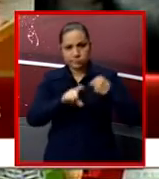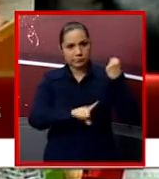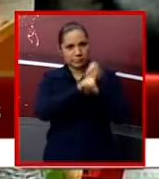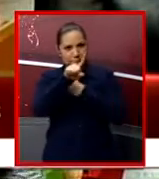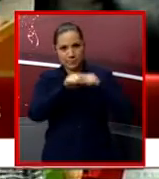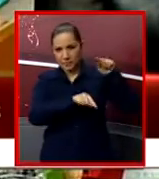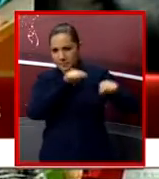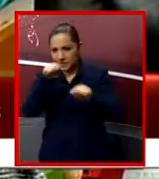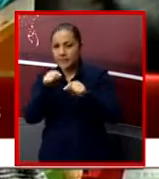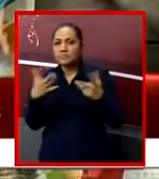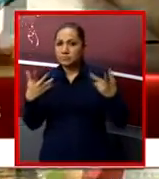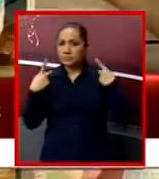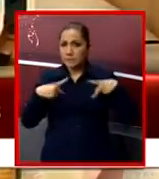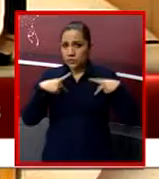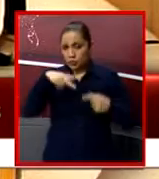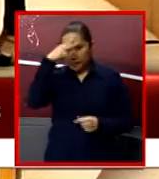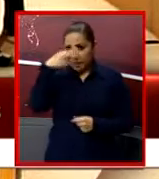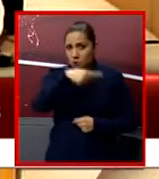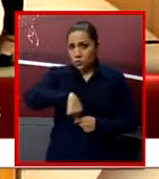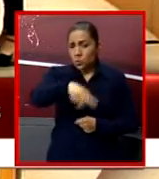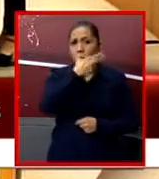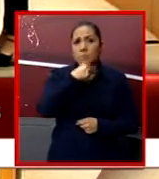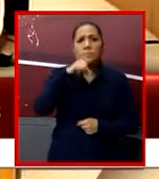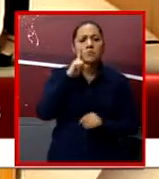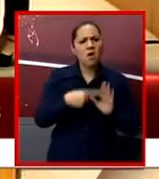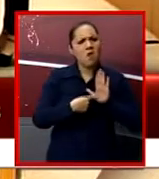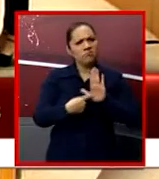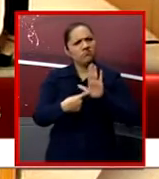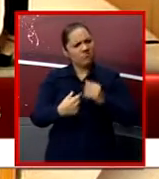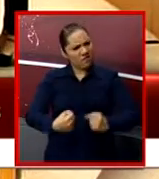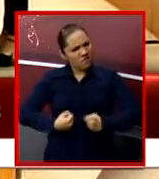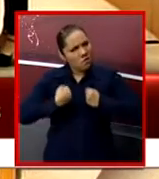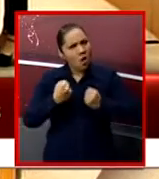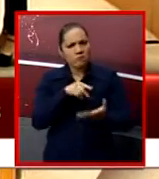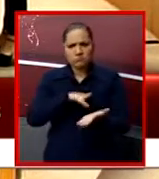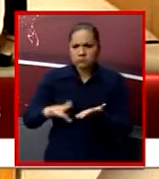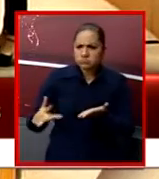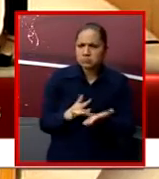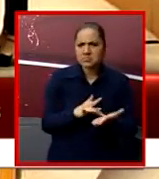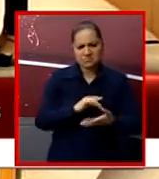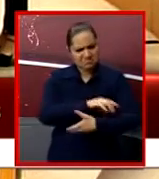presentado, las y los mexicanos han demostrado fortaleza y solidaridad.